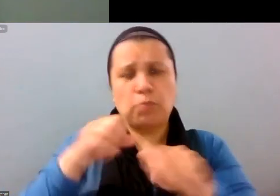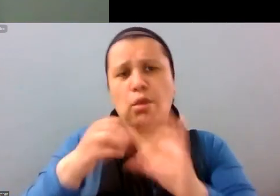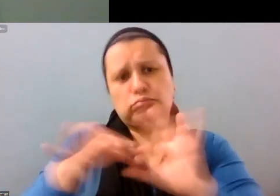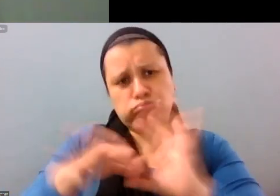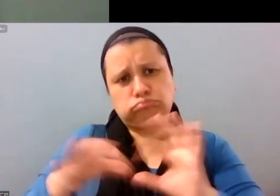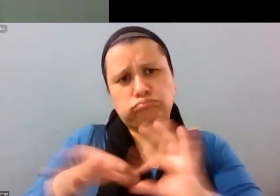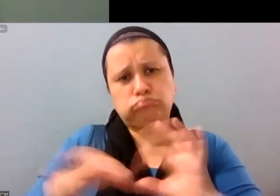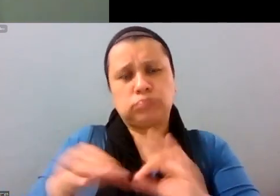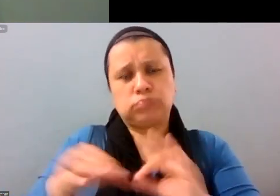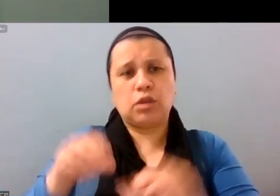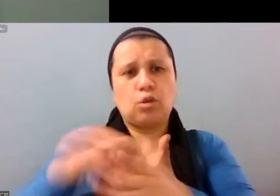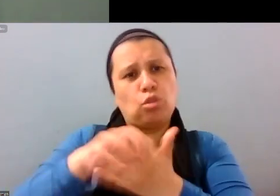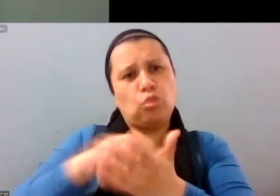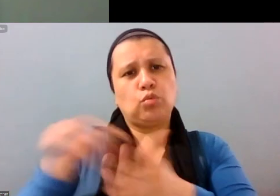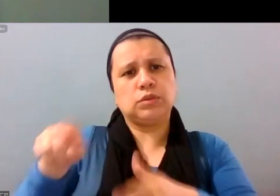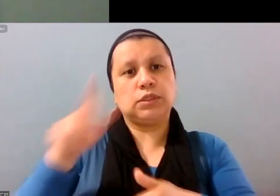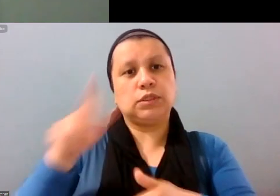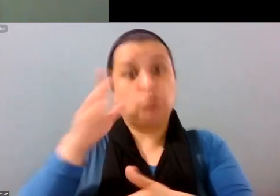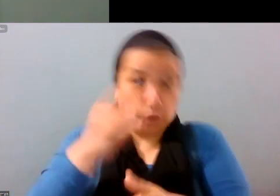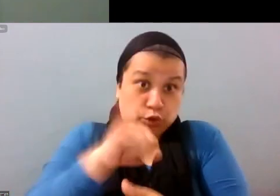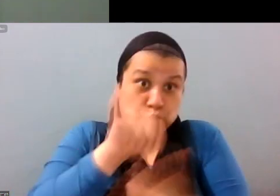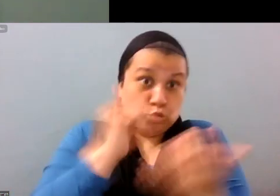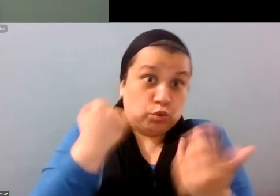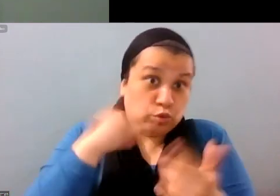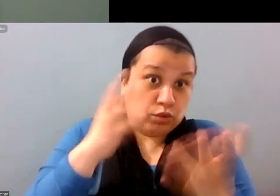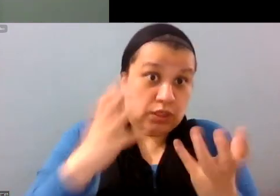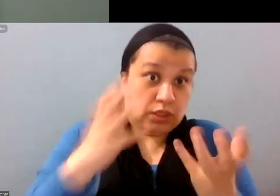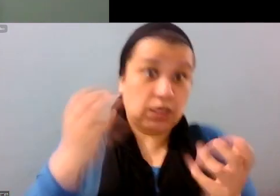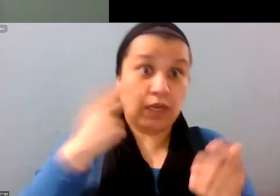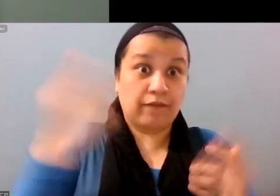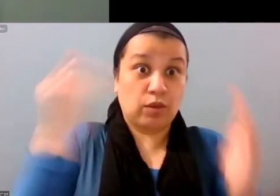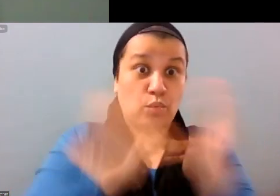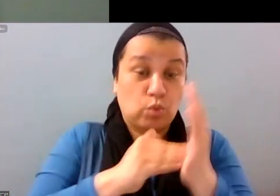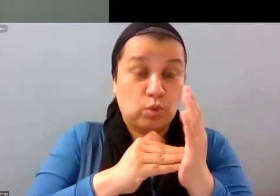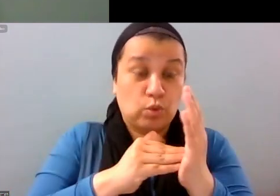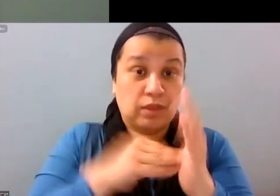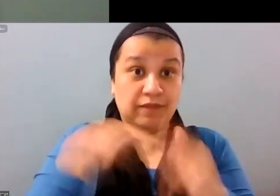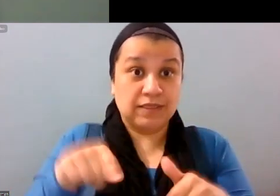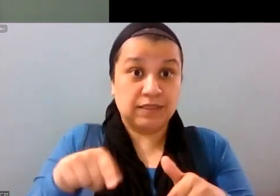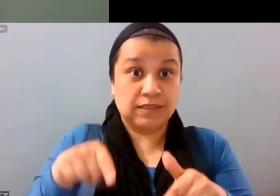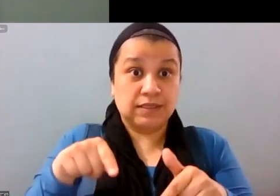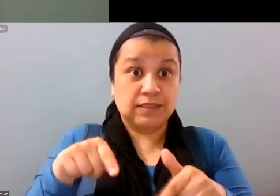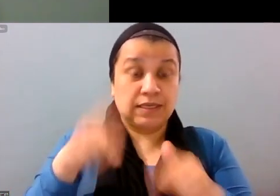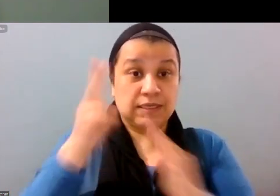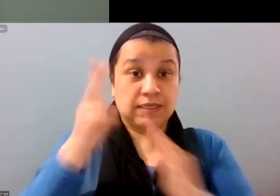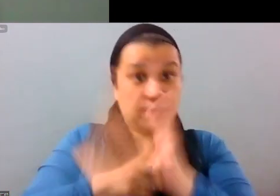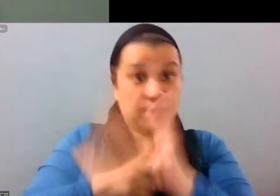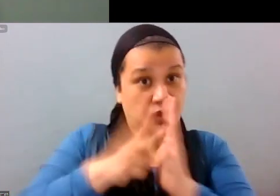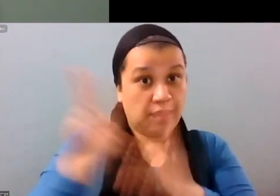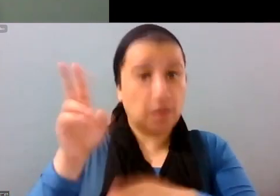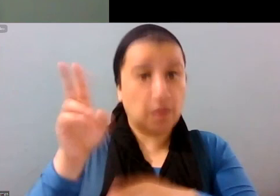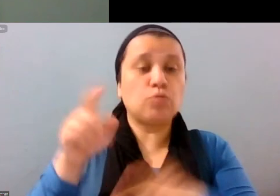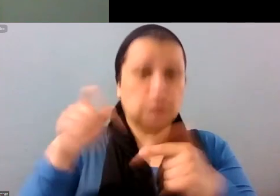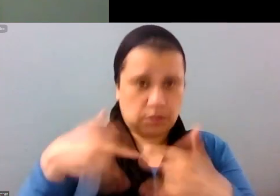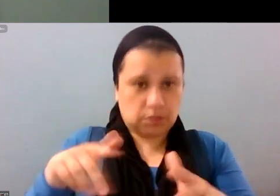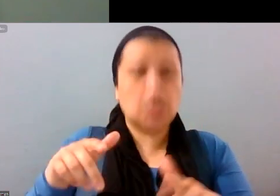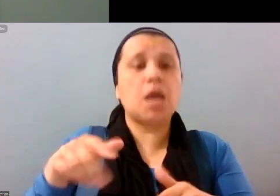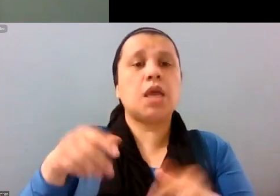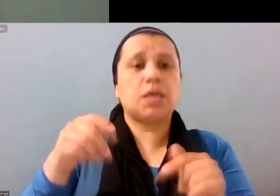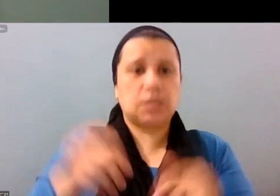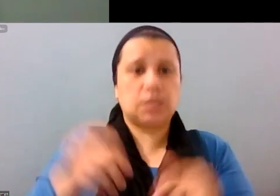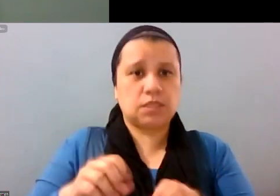si usted tiene interés de volver a ver esta transmisión o puede compartirla también va a quedar grabada y colgada en